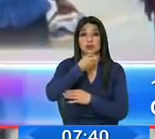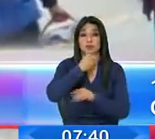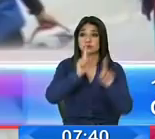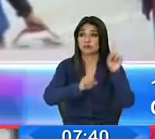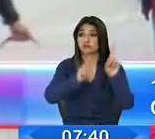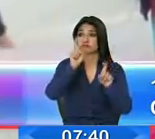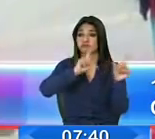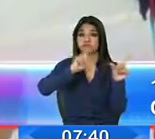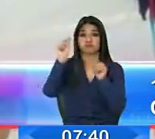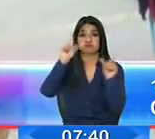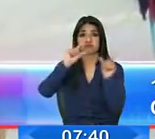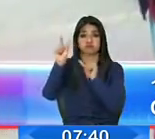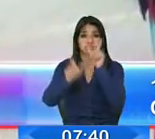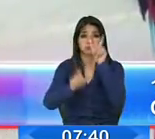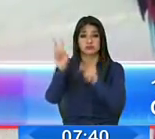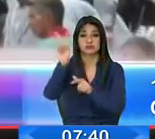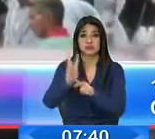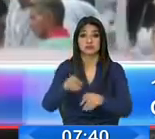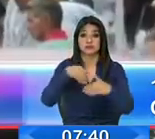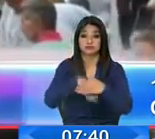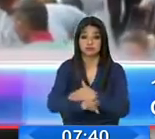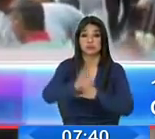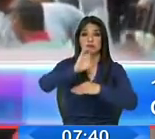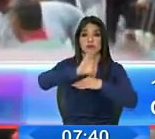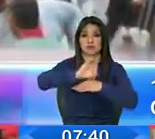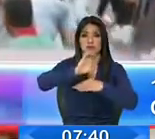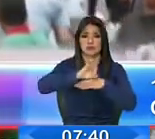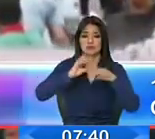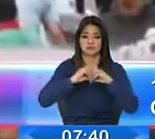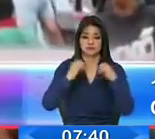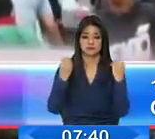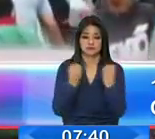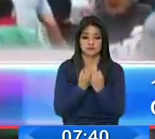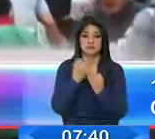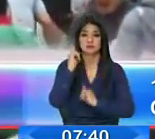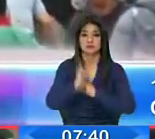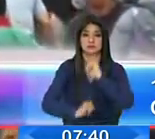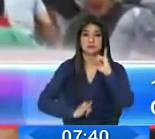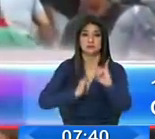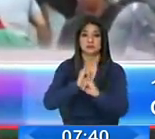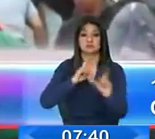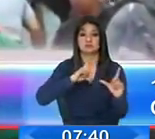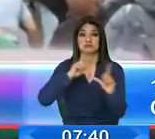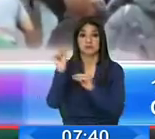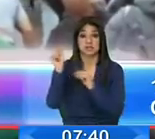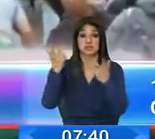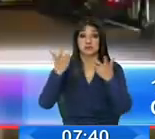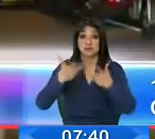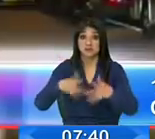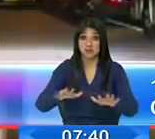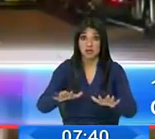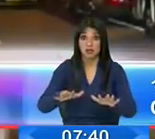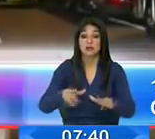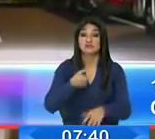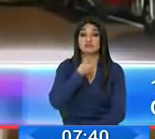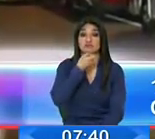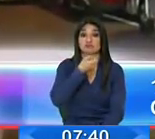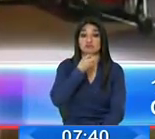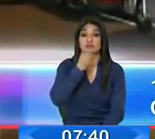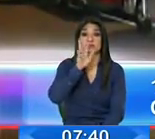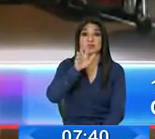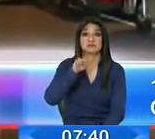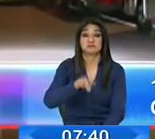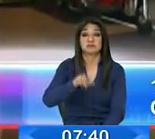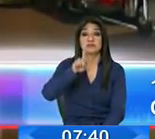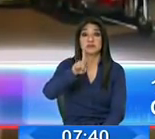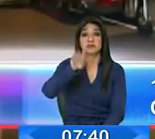la población venezolana en el Ecuador de la Organización Internacional para las Migraciones entrevistó a